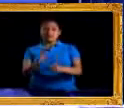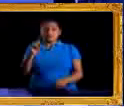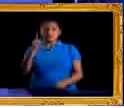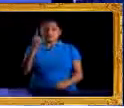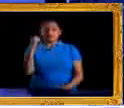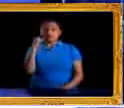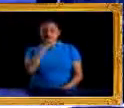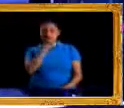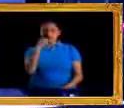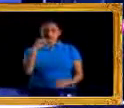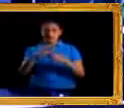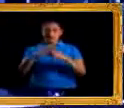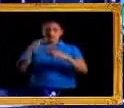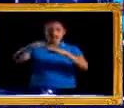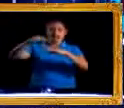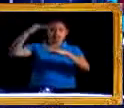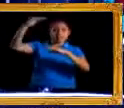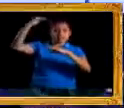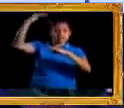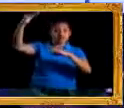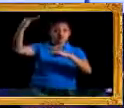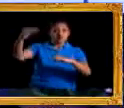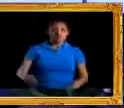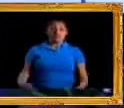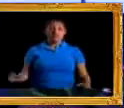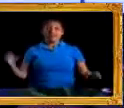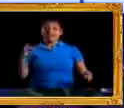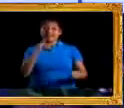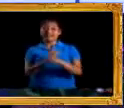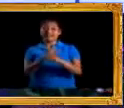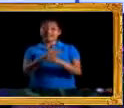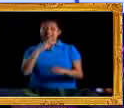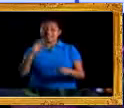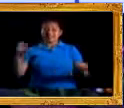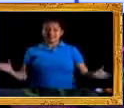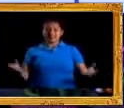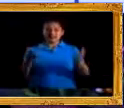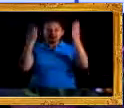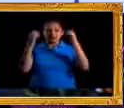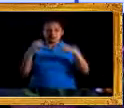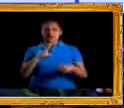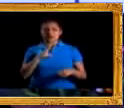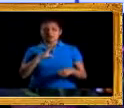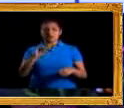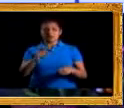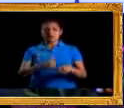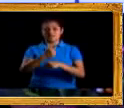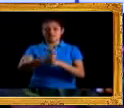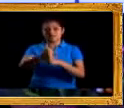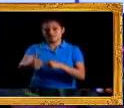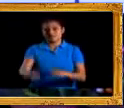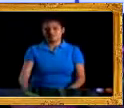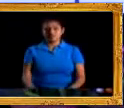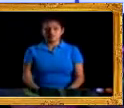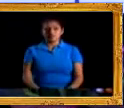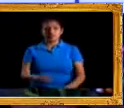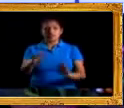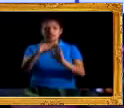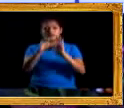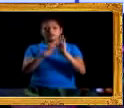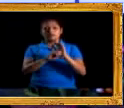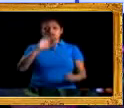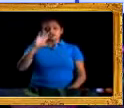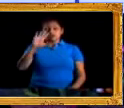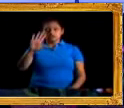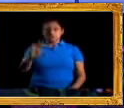gradual de la iglesia que es arrebatada. Pero tengo que avanzar, hermano. Y en el capítulo